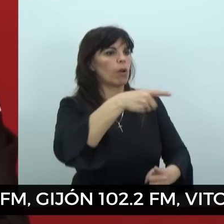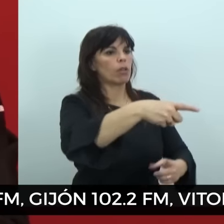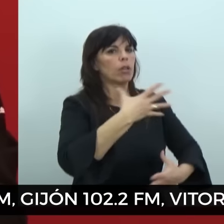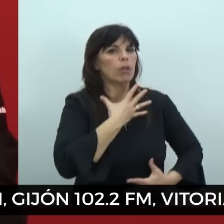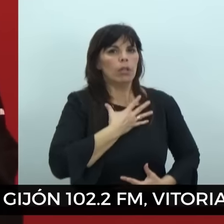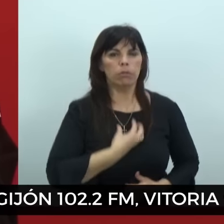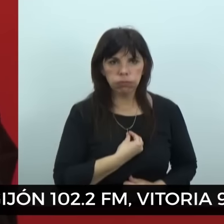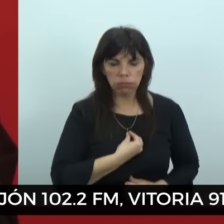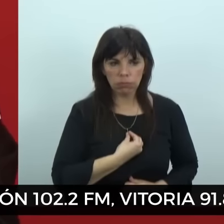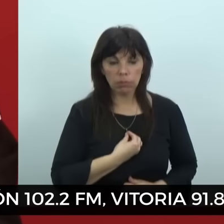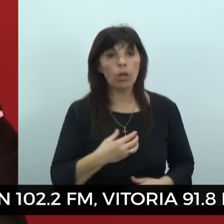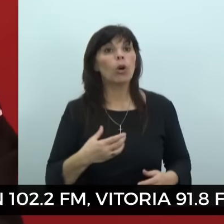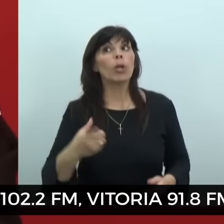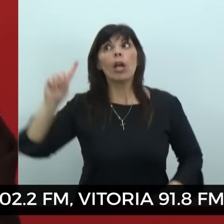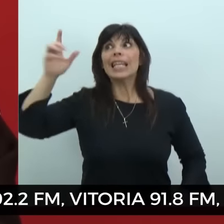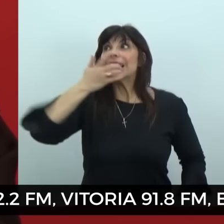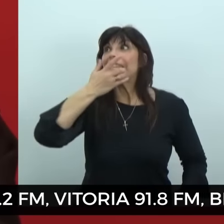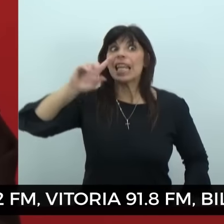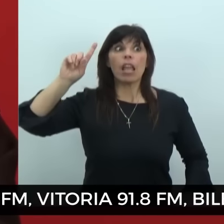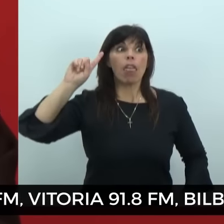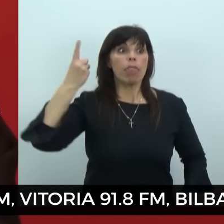Por eso hay que proteger lo que Dios te ha dado.